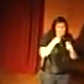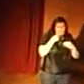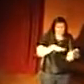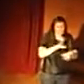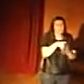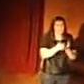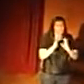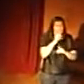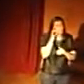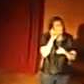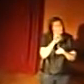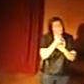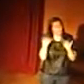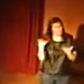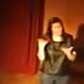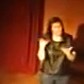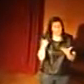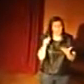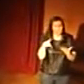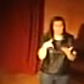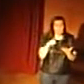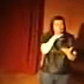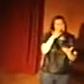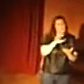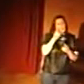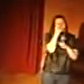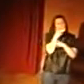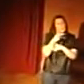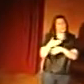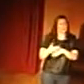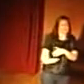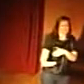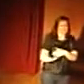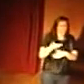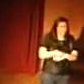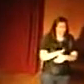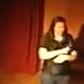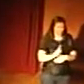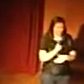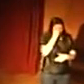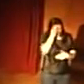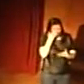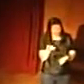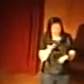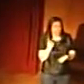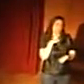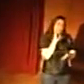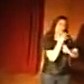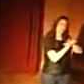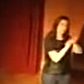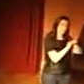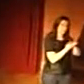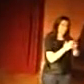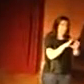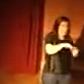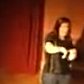siglo XIX tenían una consideración vamos a decirlo menor le ya les hemos hablado muchas veces como sobre todo a finales del